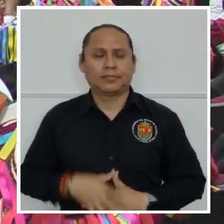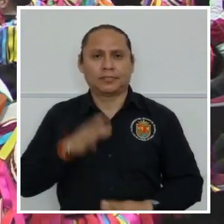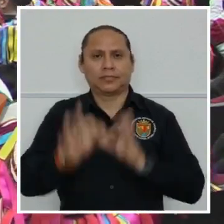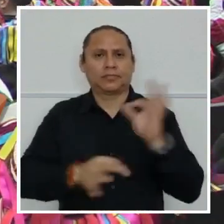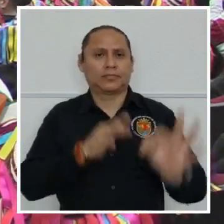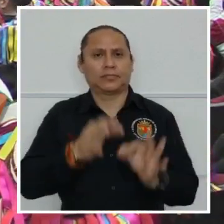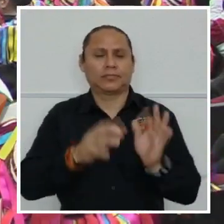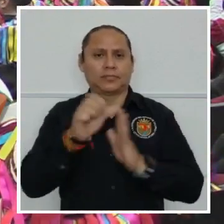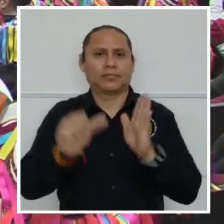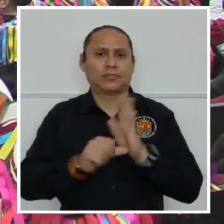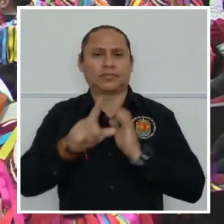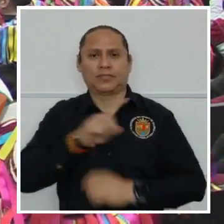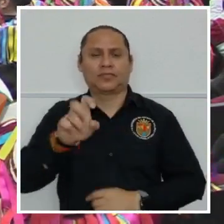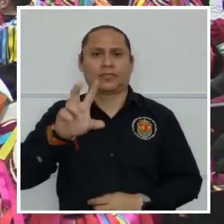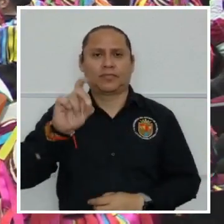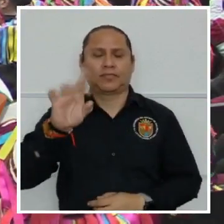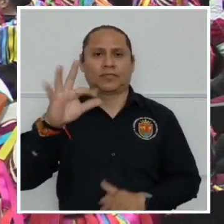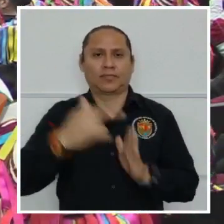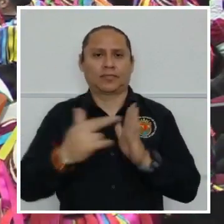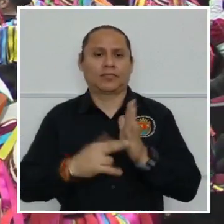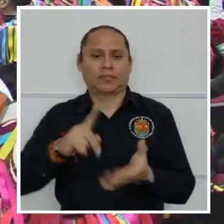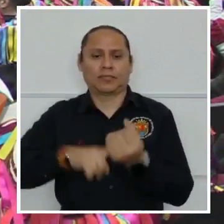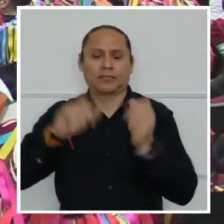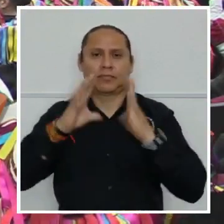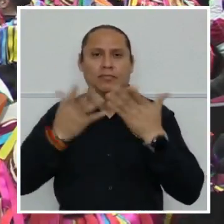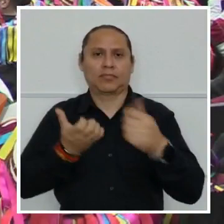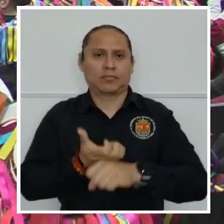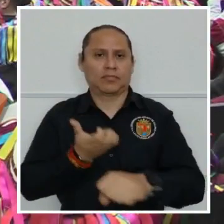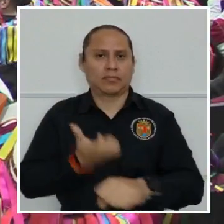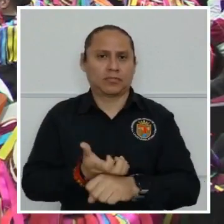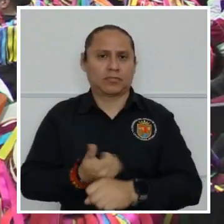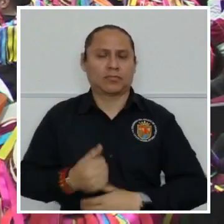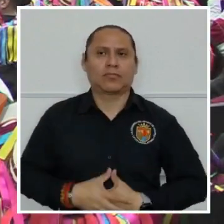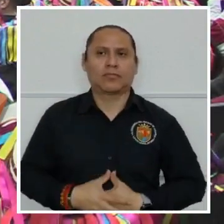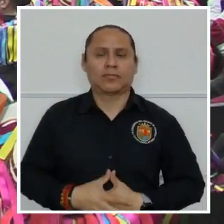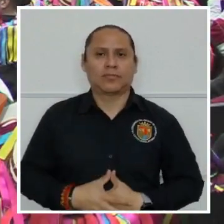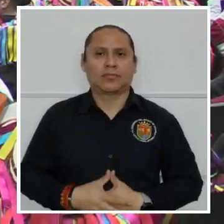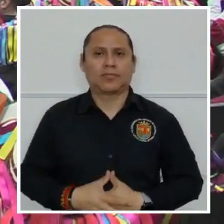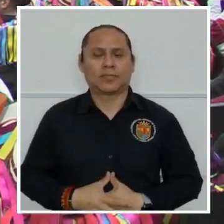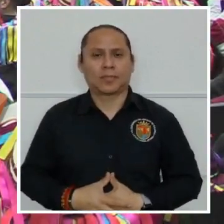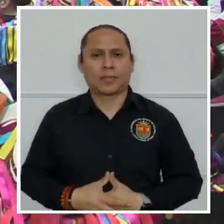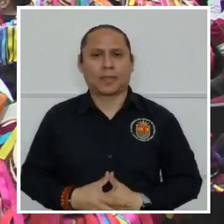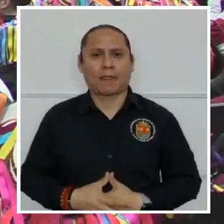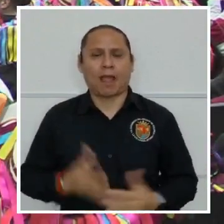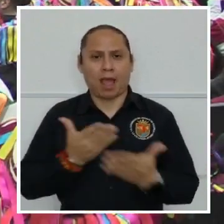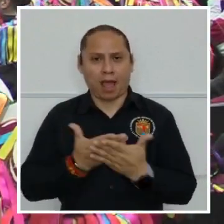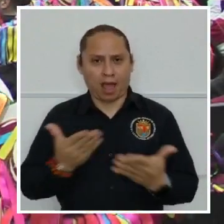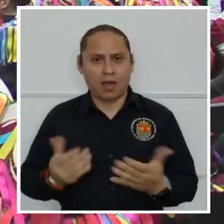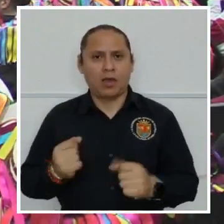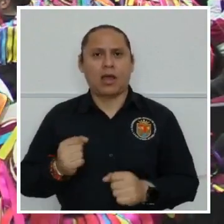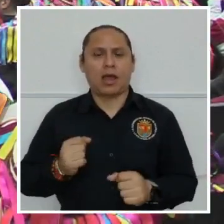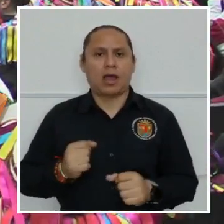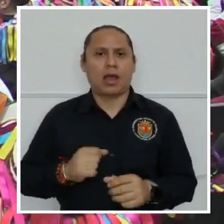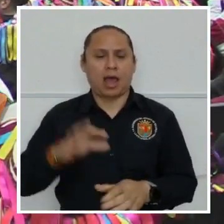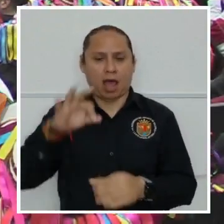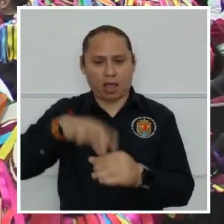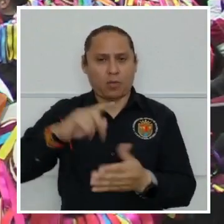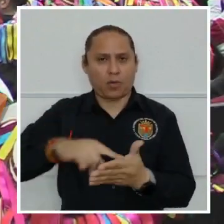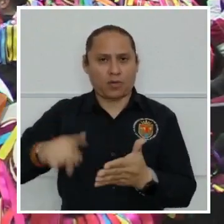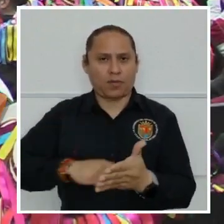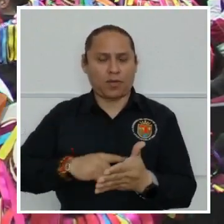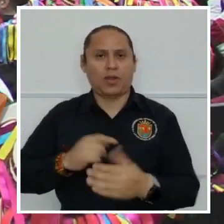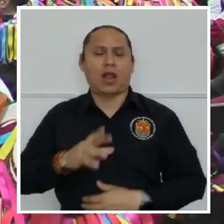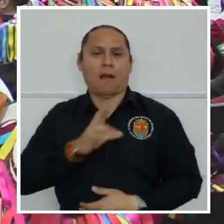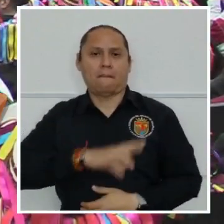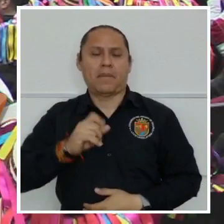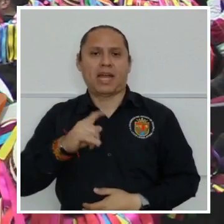En cumplimiento al artículo 133 del reglamento interior de este propio Poder Legislativo, procederemos a someter a votación nominal